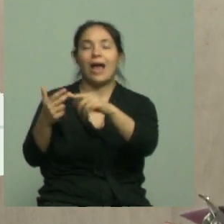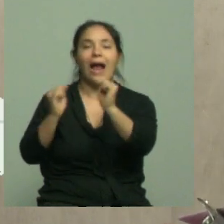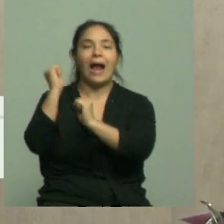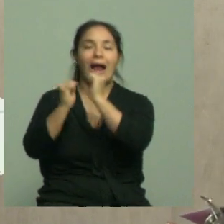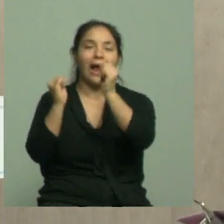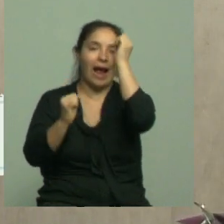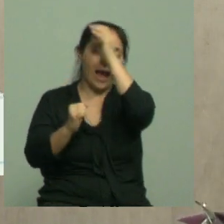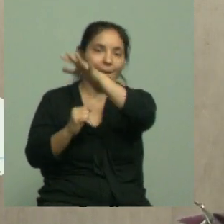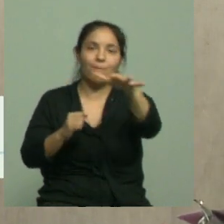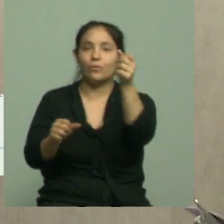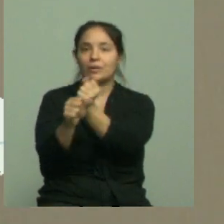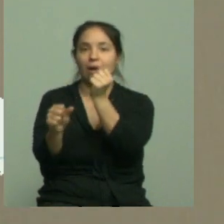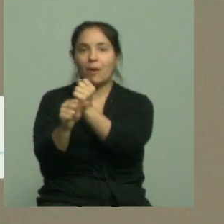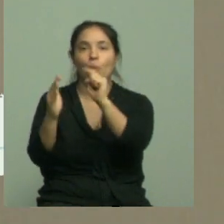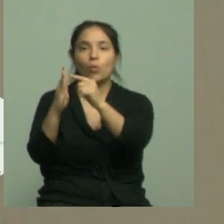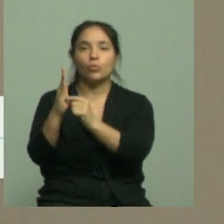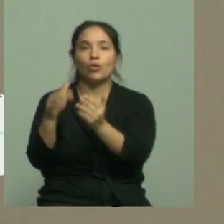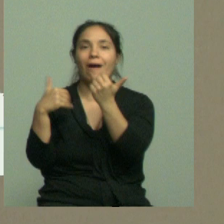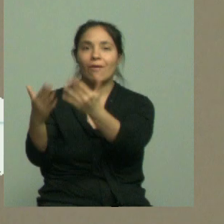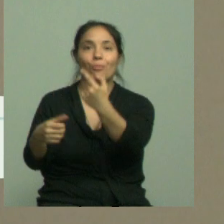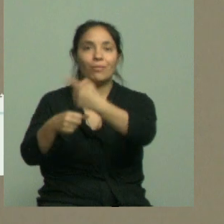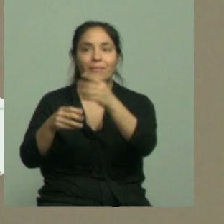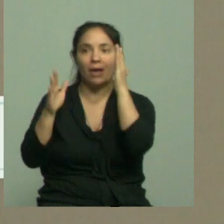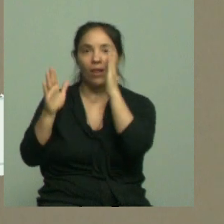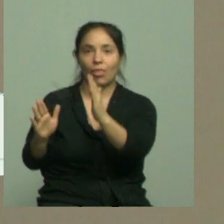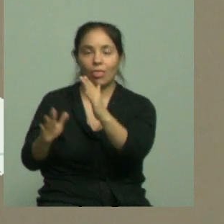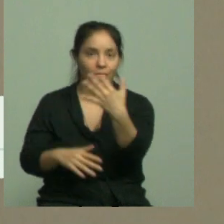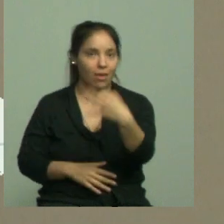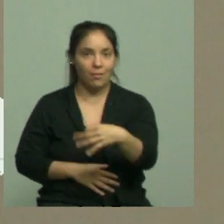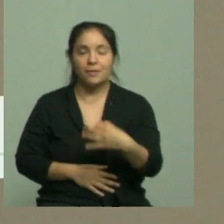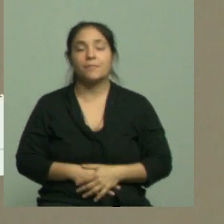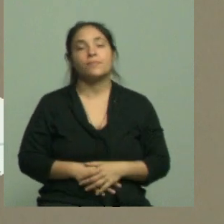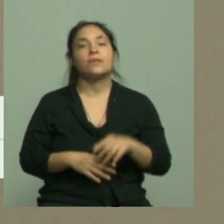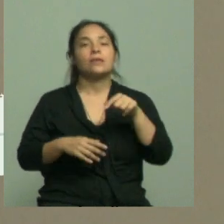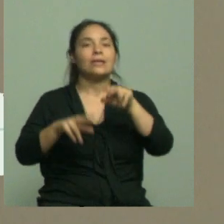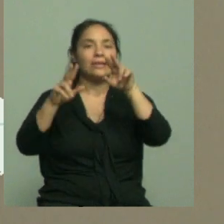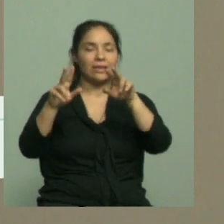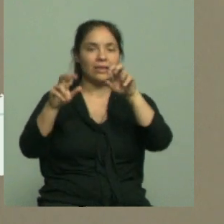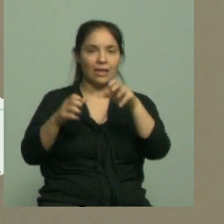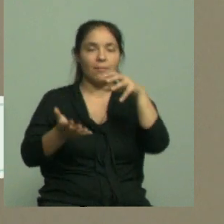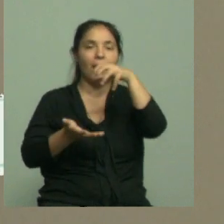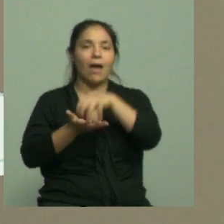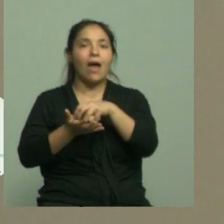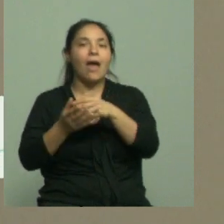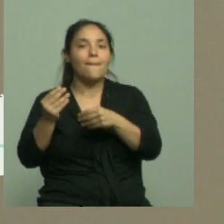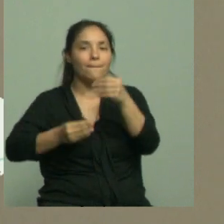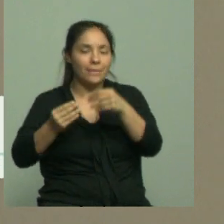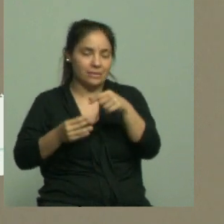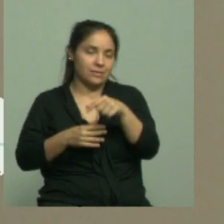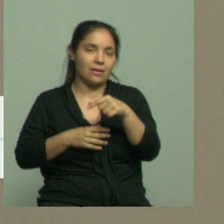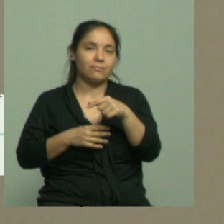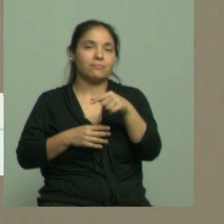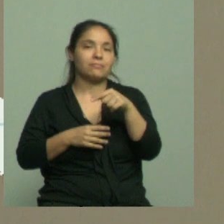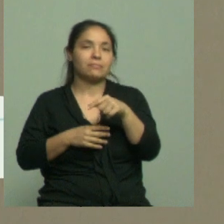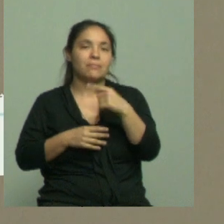esto pueda evolucionar verdaderamente. Bueno, ahí me tengo que meter en justamente la agencia AFP le hizo una entrevista a Pepe Mujica, es lo que ha salido en